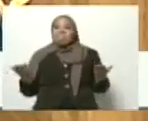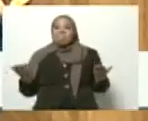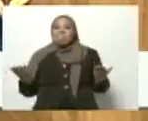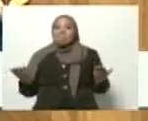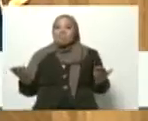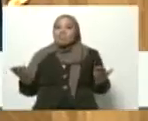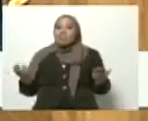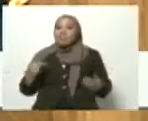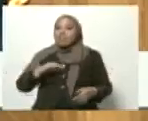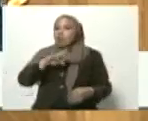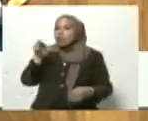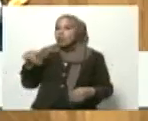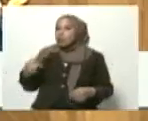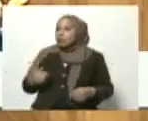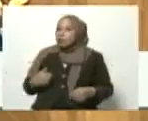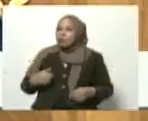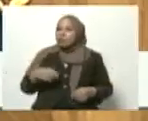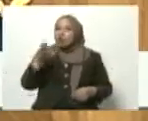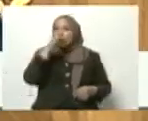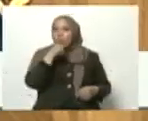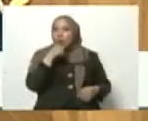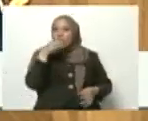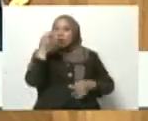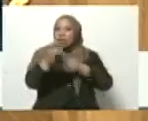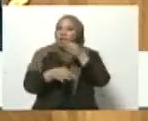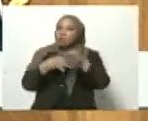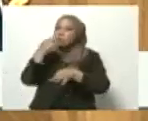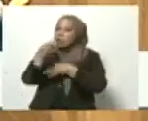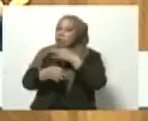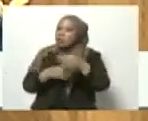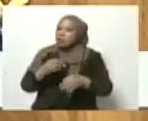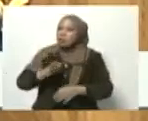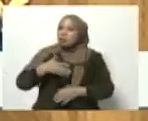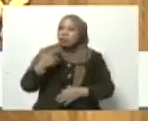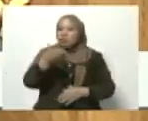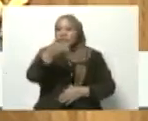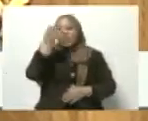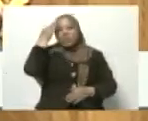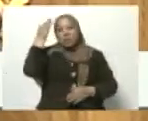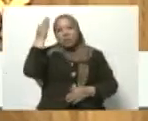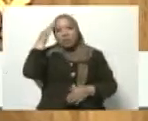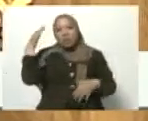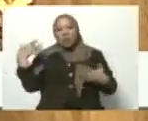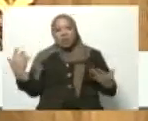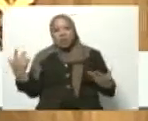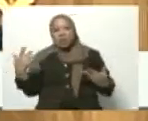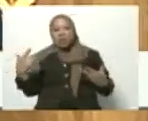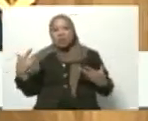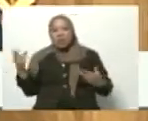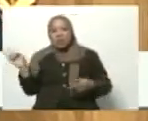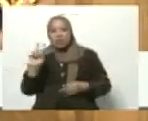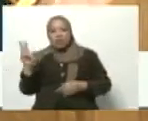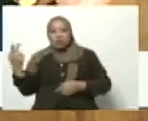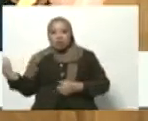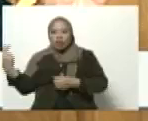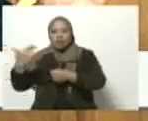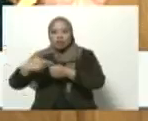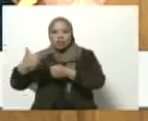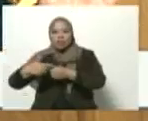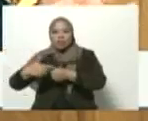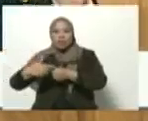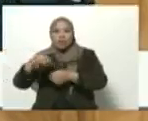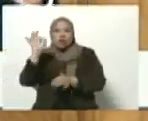el azar, porque no hay explicación posible para saber por qué Venezuela tiene las reservas más grandes del mundo. Pura